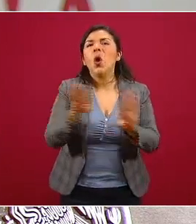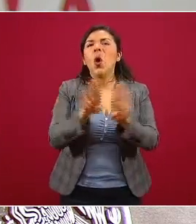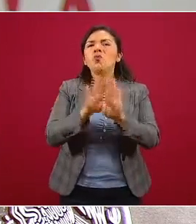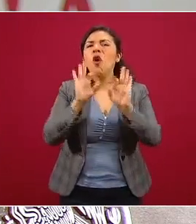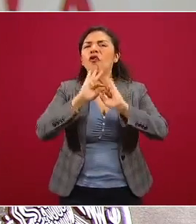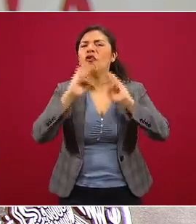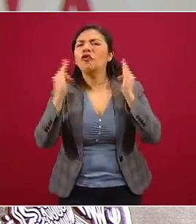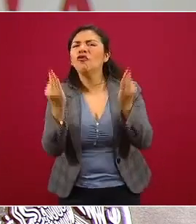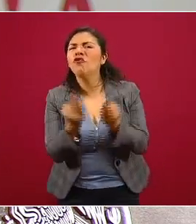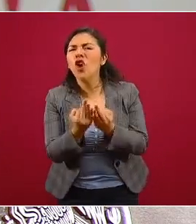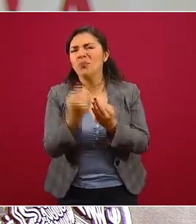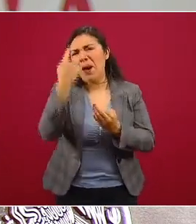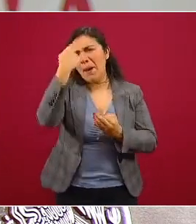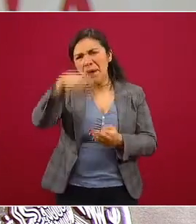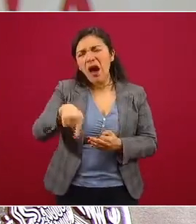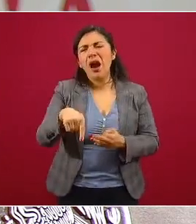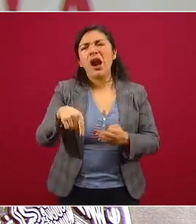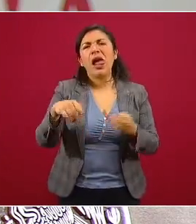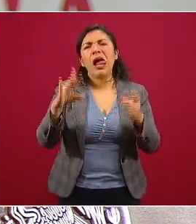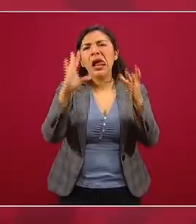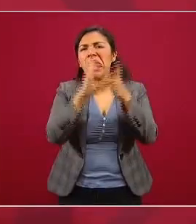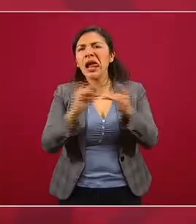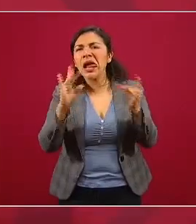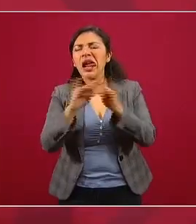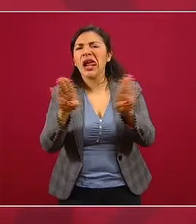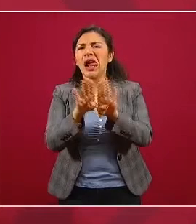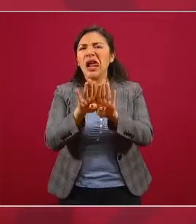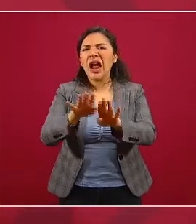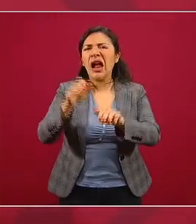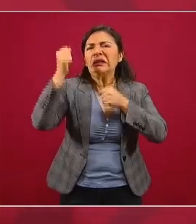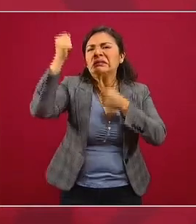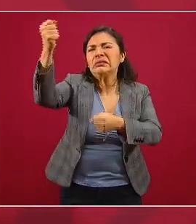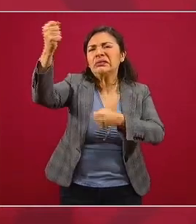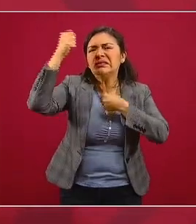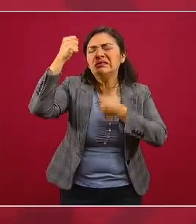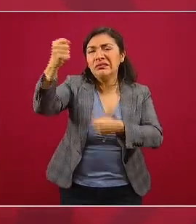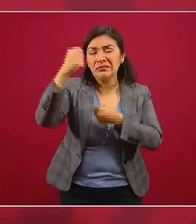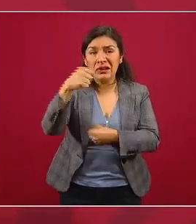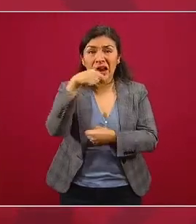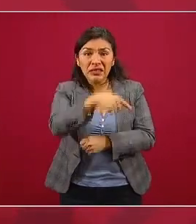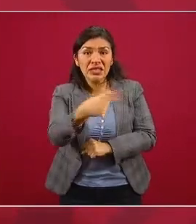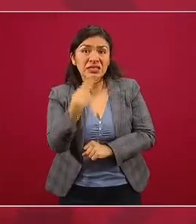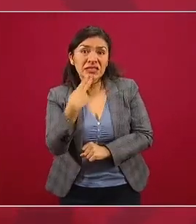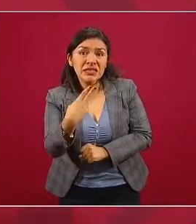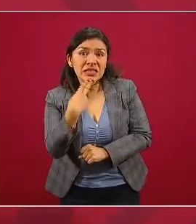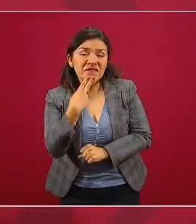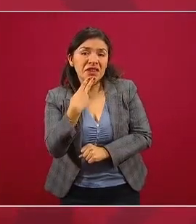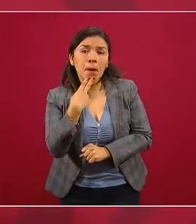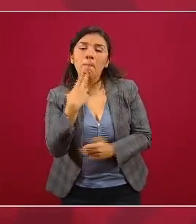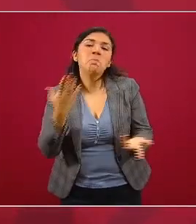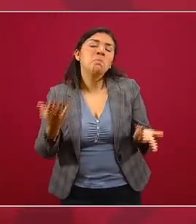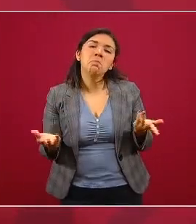forma de protestar no les ayuda.